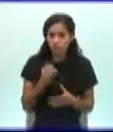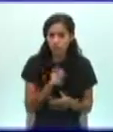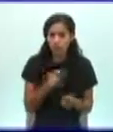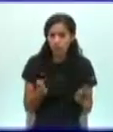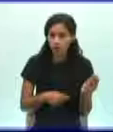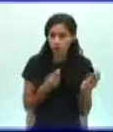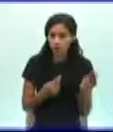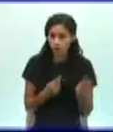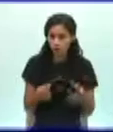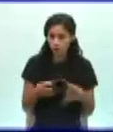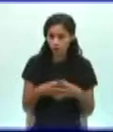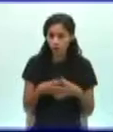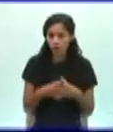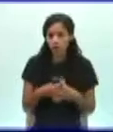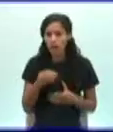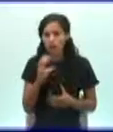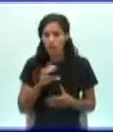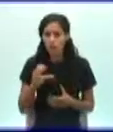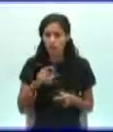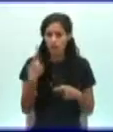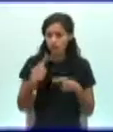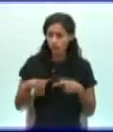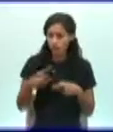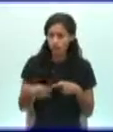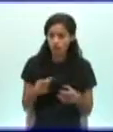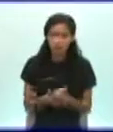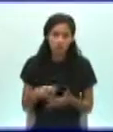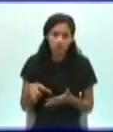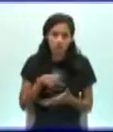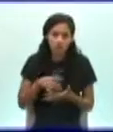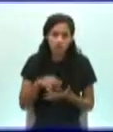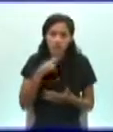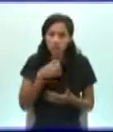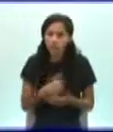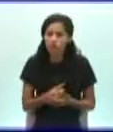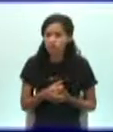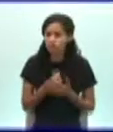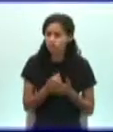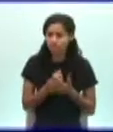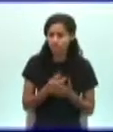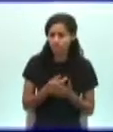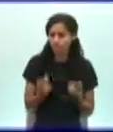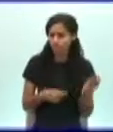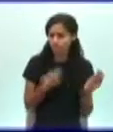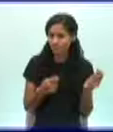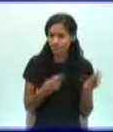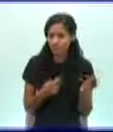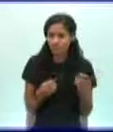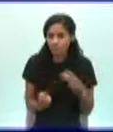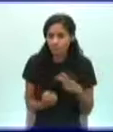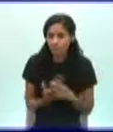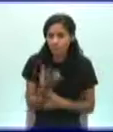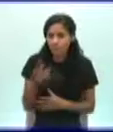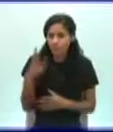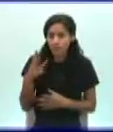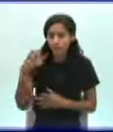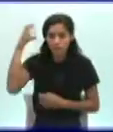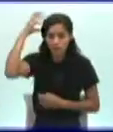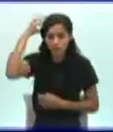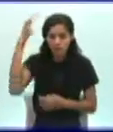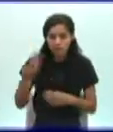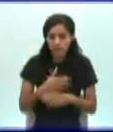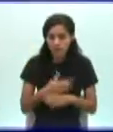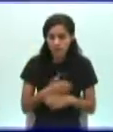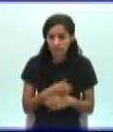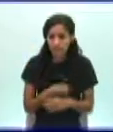en Oriente, Camagüey y Las Villas, donde con el fragor de la guerra habían surgido 3 gobiernos, 2 banderas